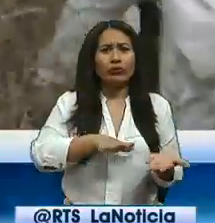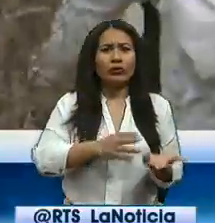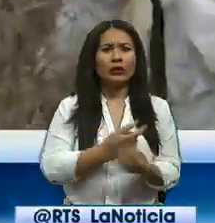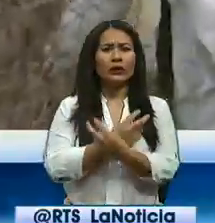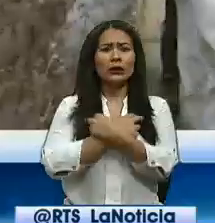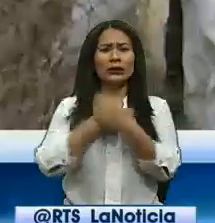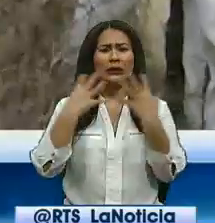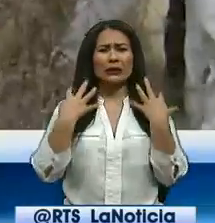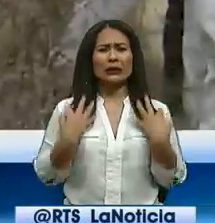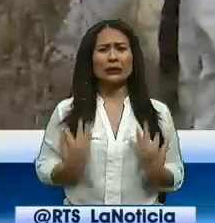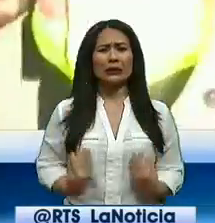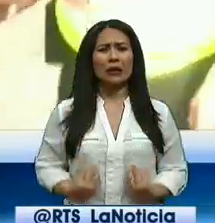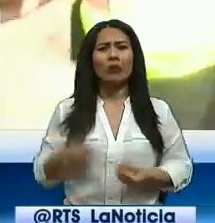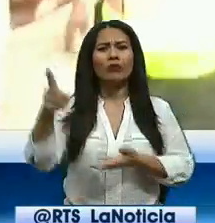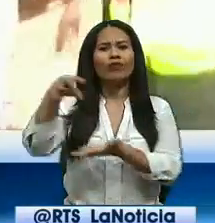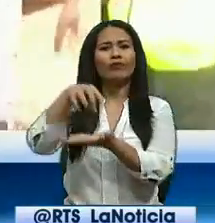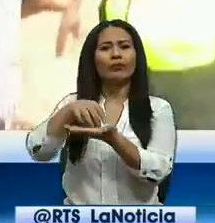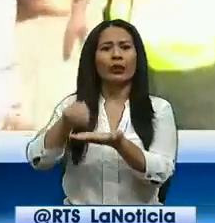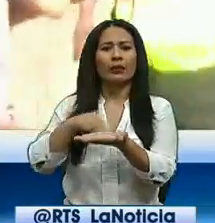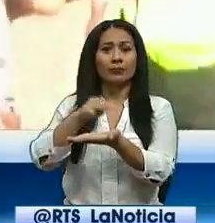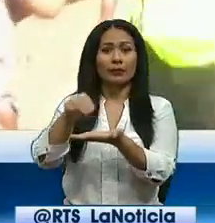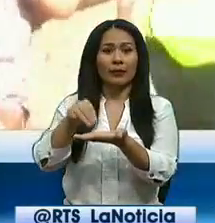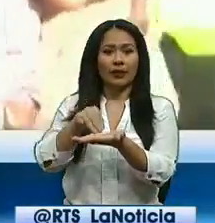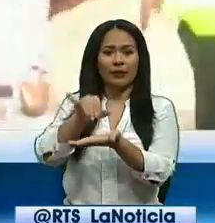Manabí. Quiero saber qué es.